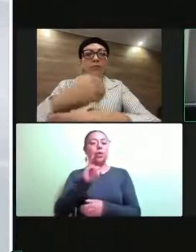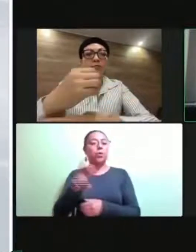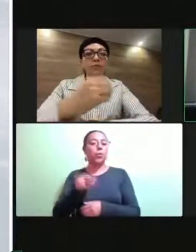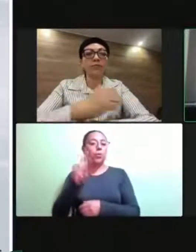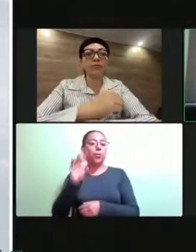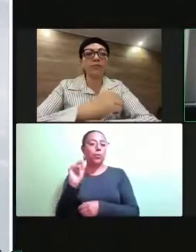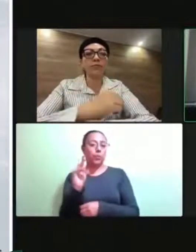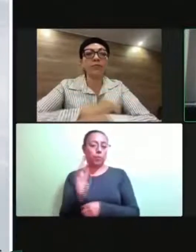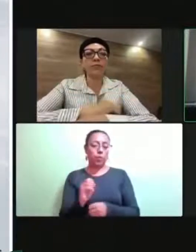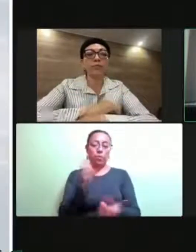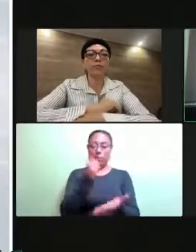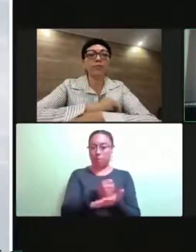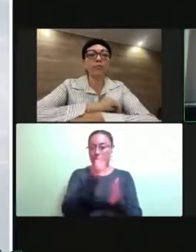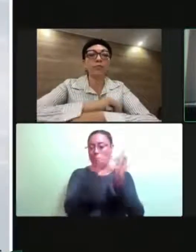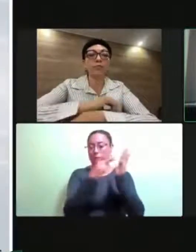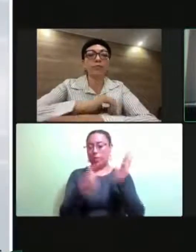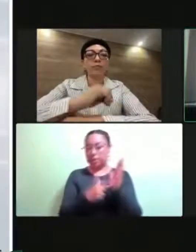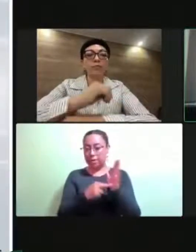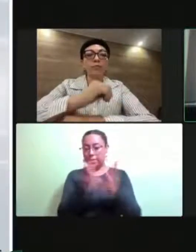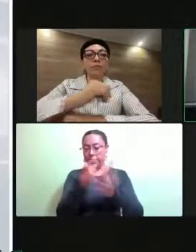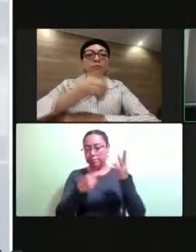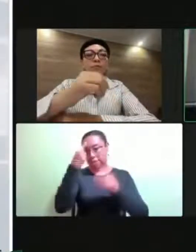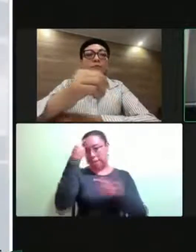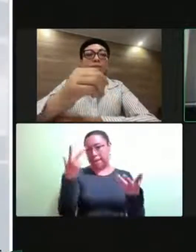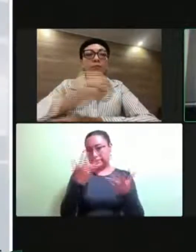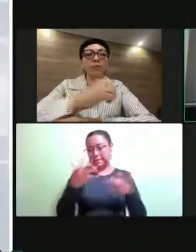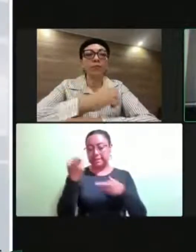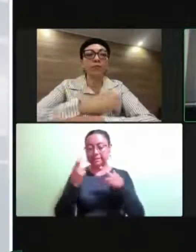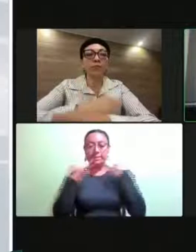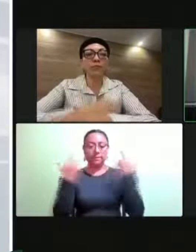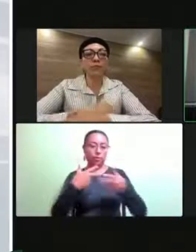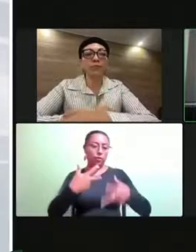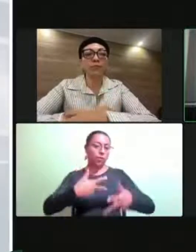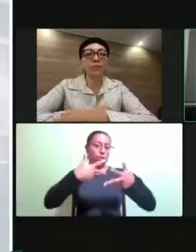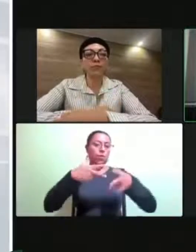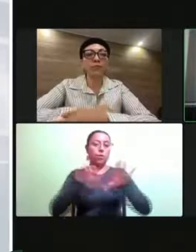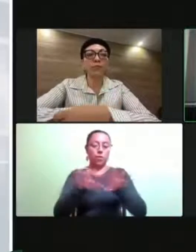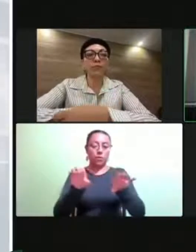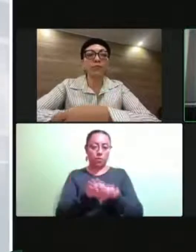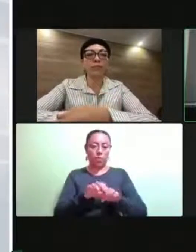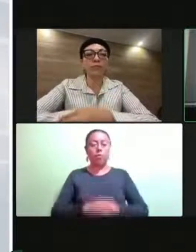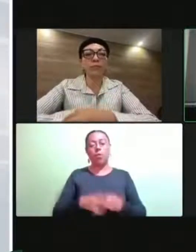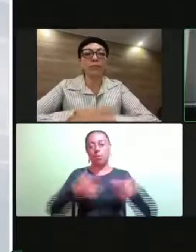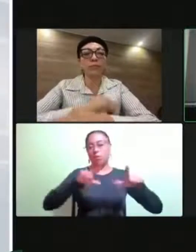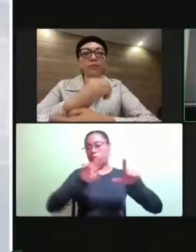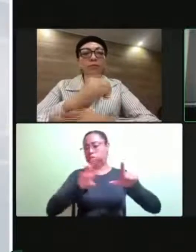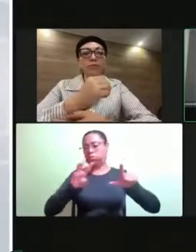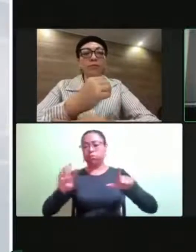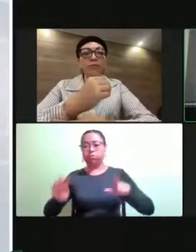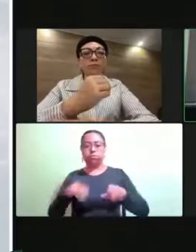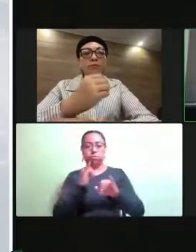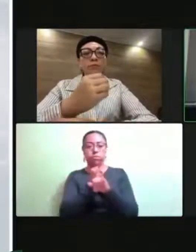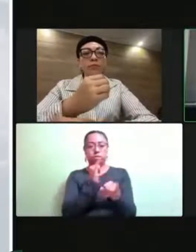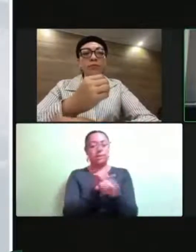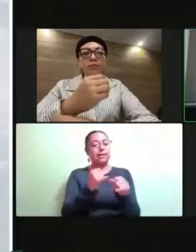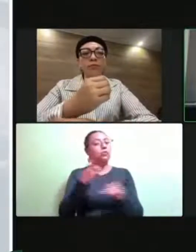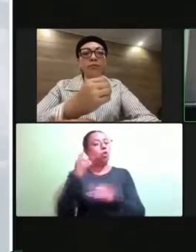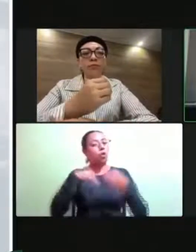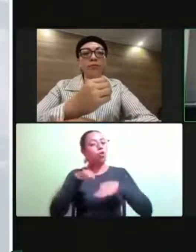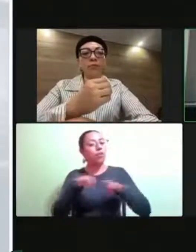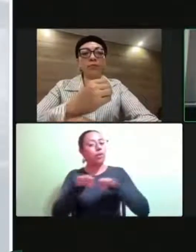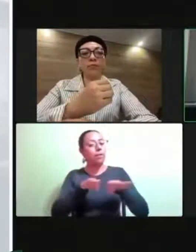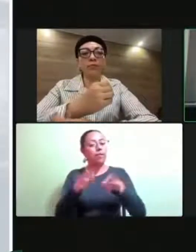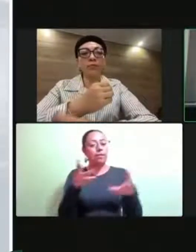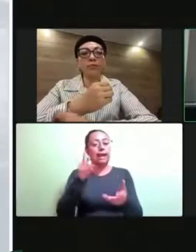dándole atribuciones a la secretaría del medio ambiente para que instrumente los procesos idóneos además se produjo un dictamen sobre varias iniciativas de